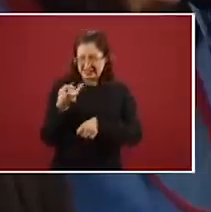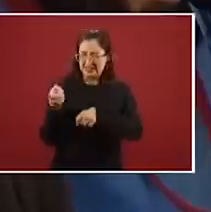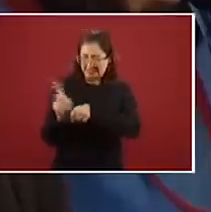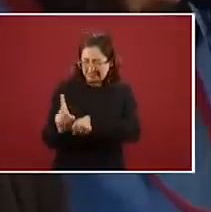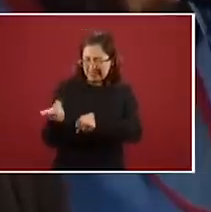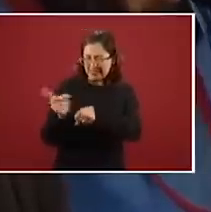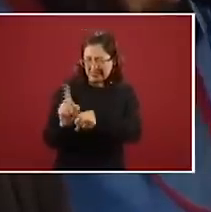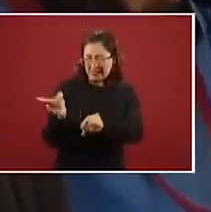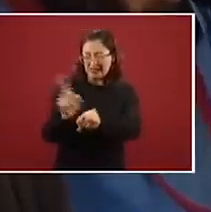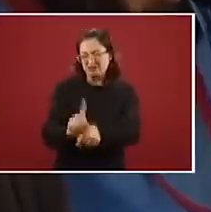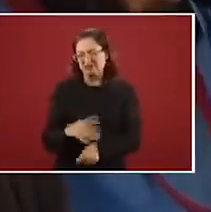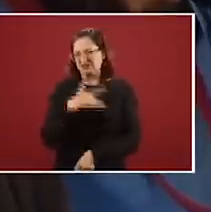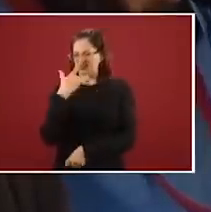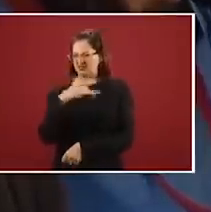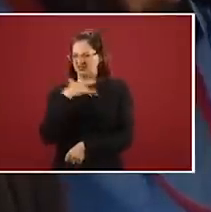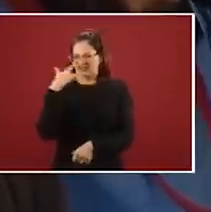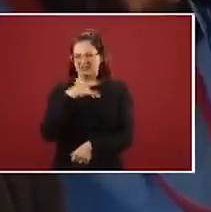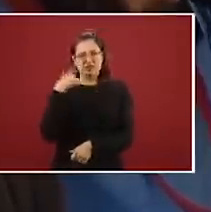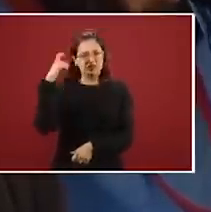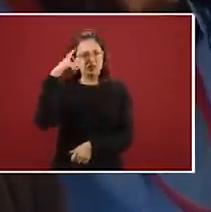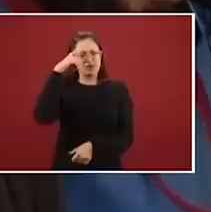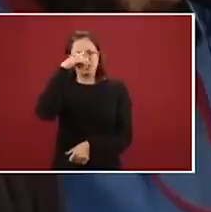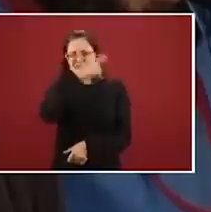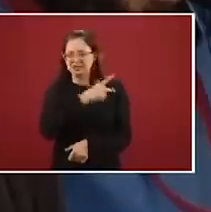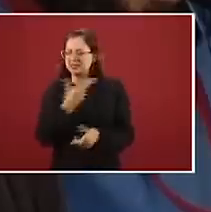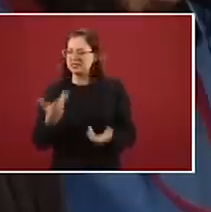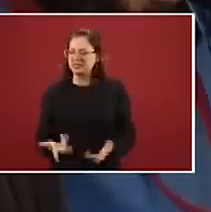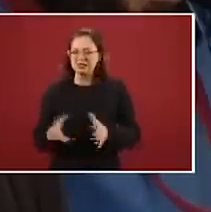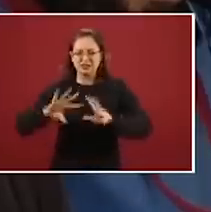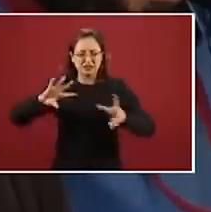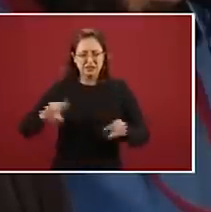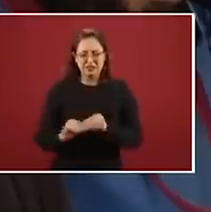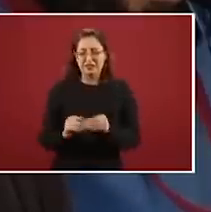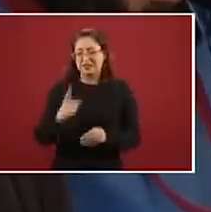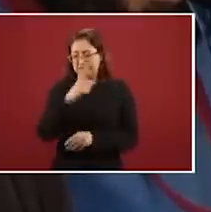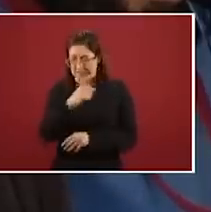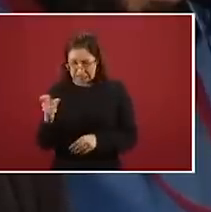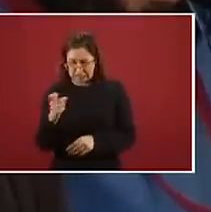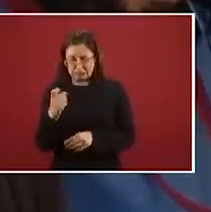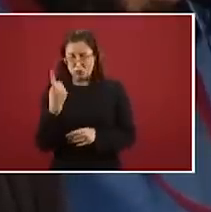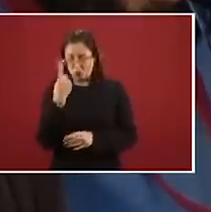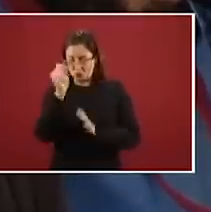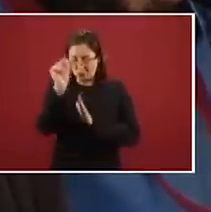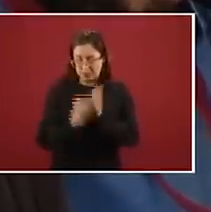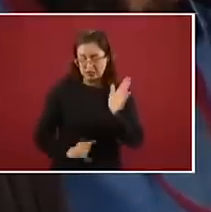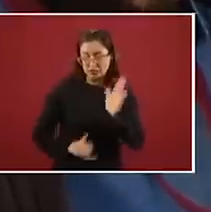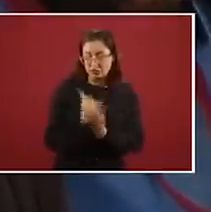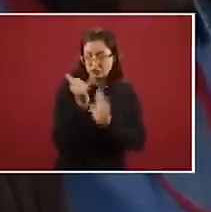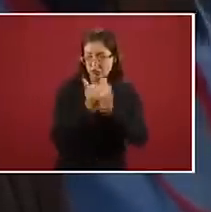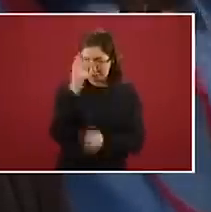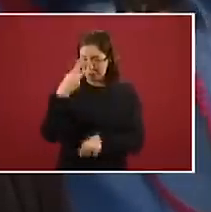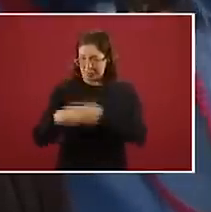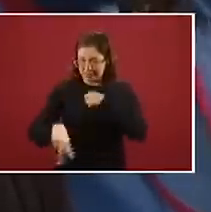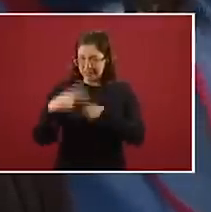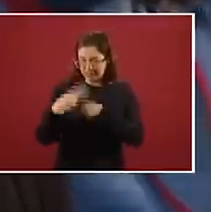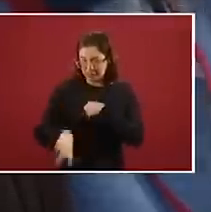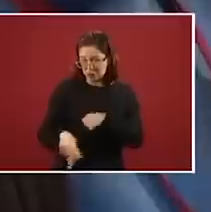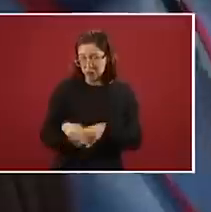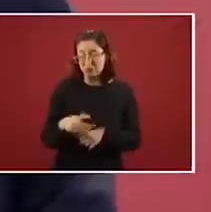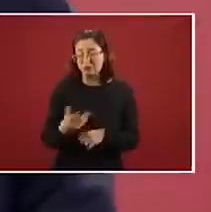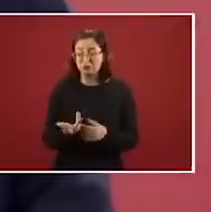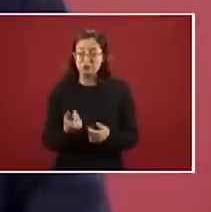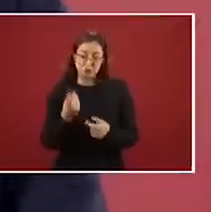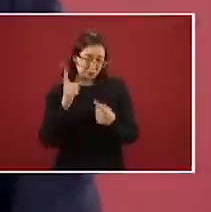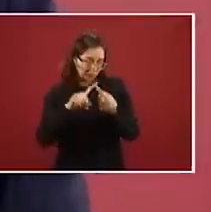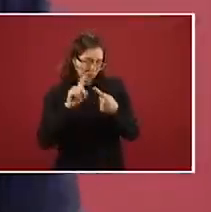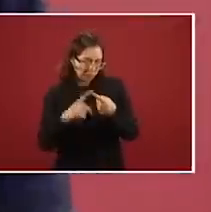tiempo? ¿No es arriesgado comprometerse a construir más o menos 100 al mes, ya lo decía usted? Esa sería la primera pregunta, por favor.